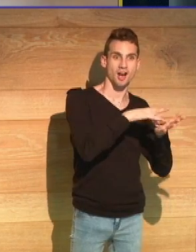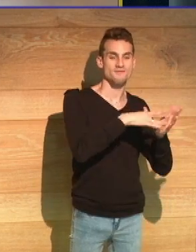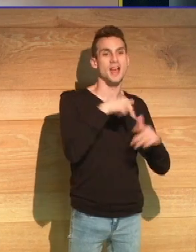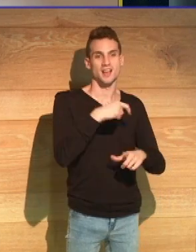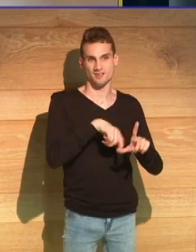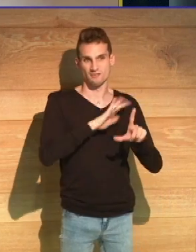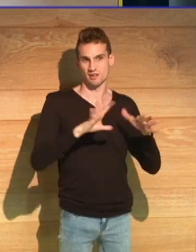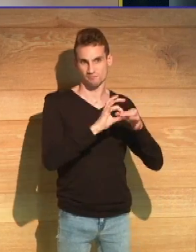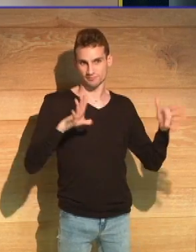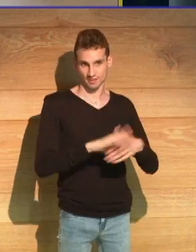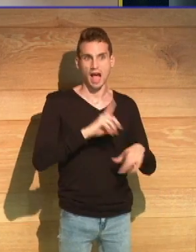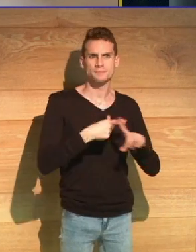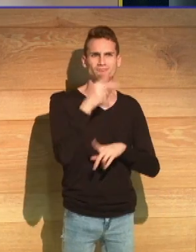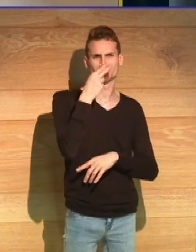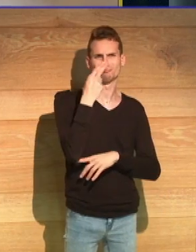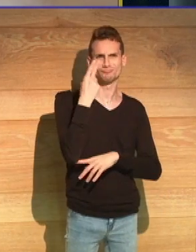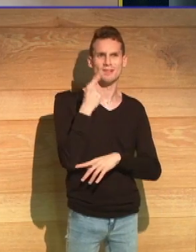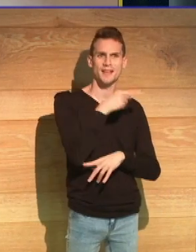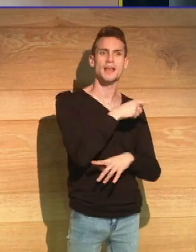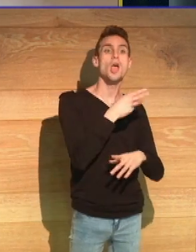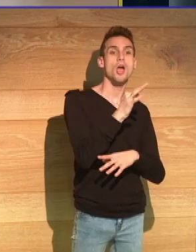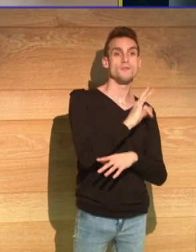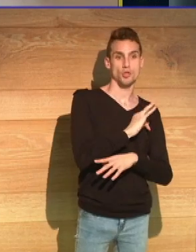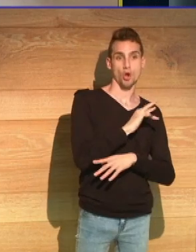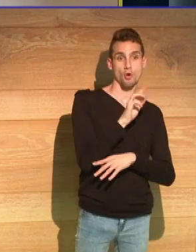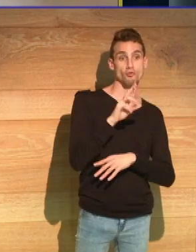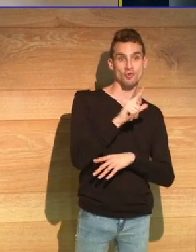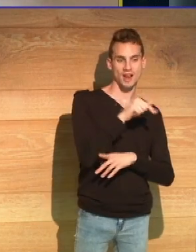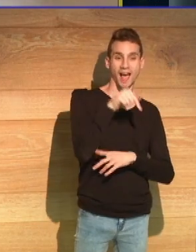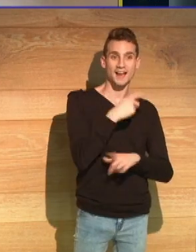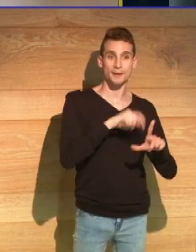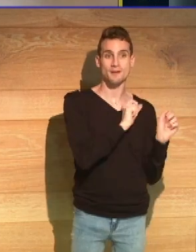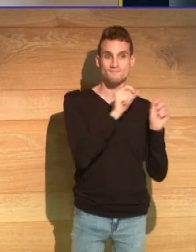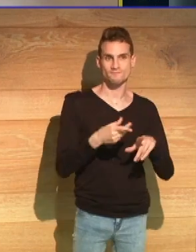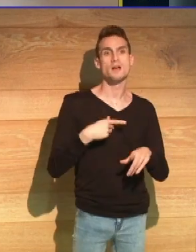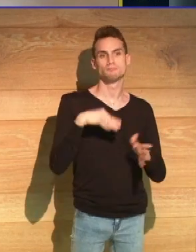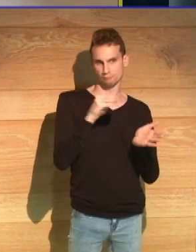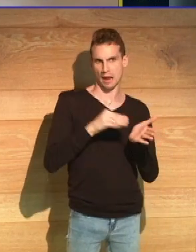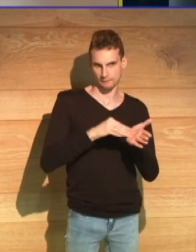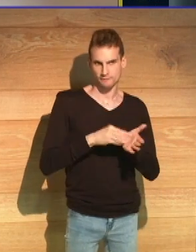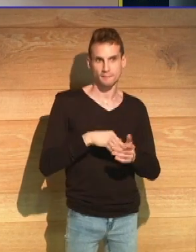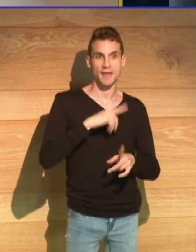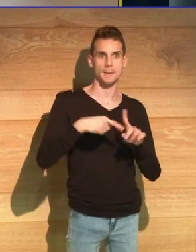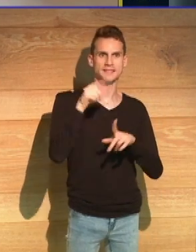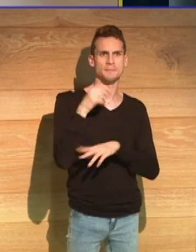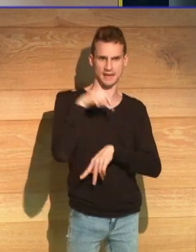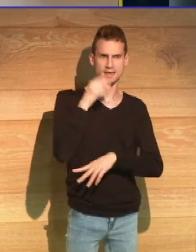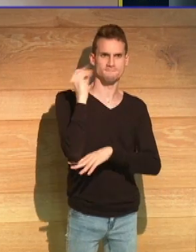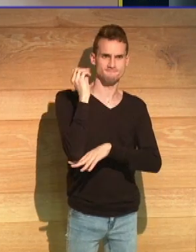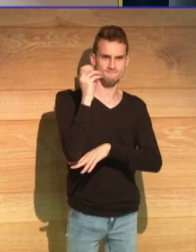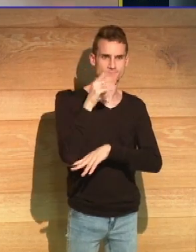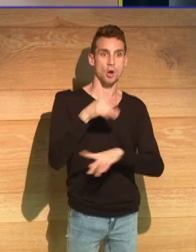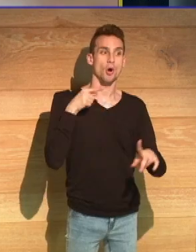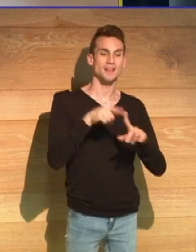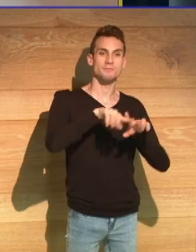es interesante, por ejemplo, saber que Fuller estuvo varias veces en España en su trabajo constante como conferenciante que le llevó a dar muchas vueltas al